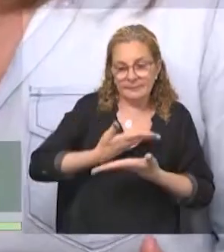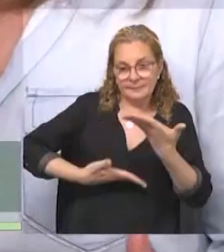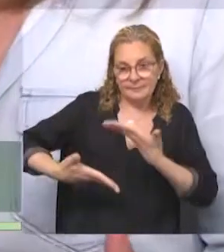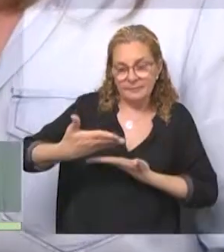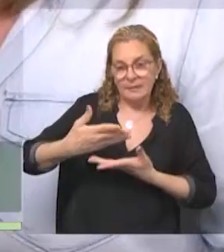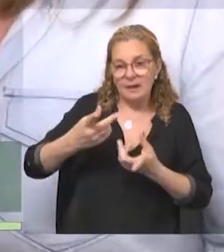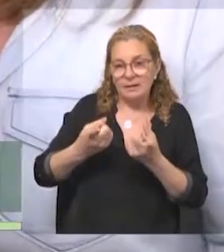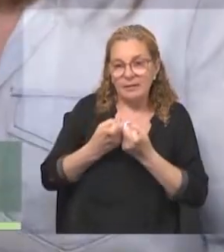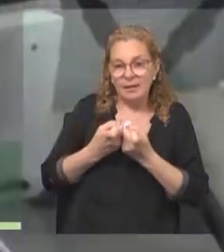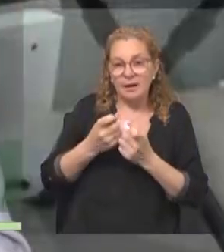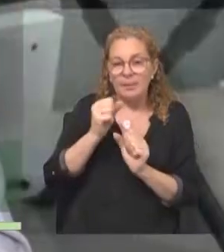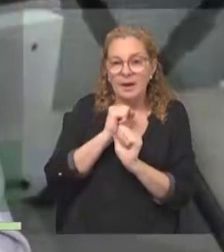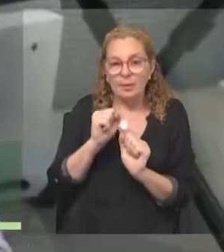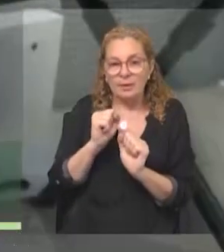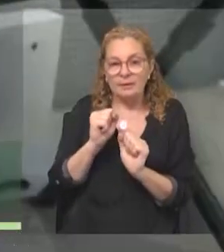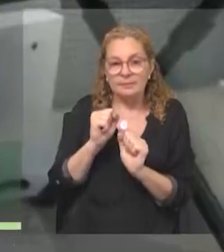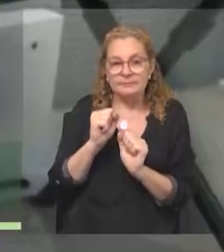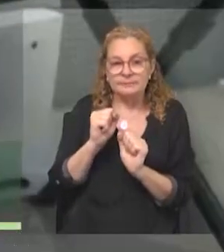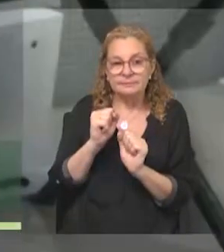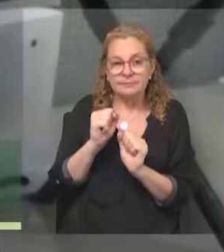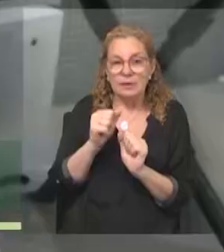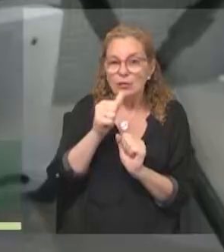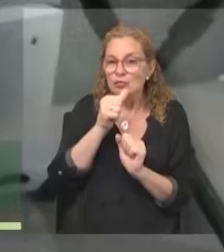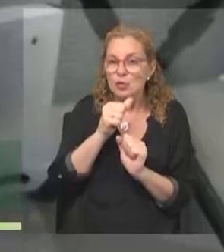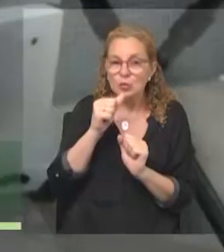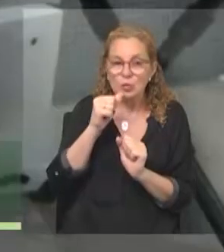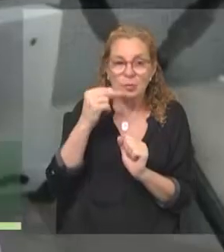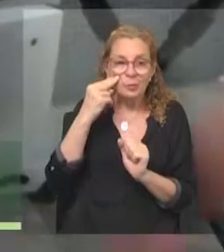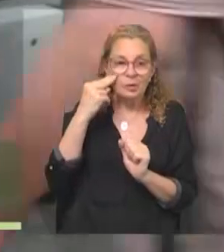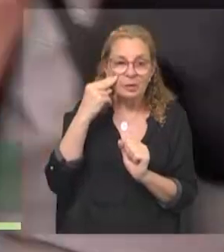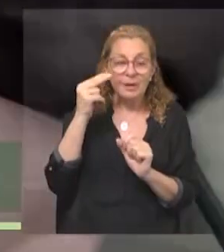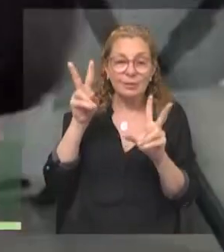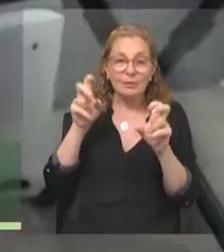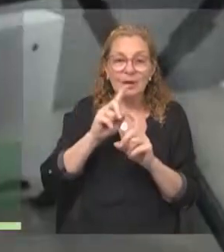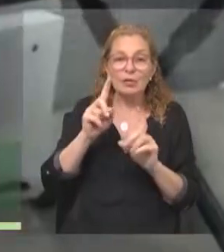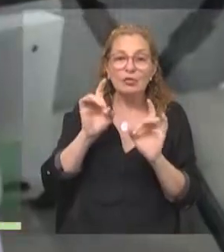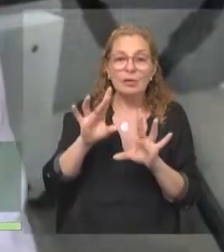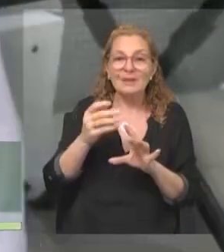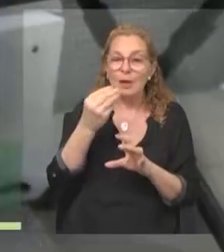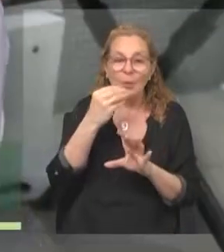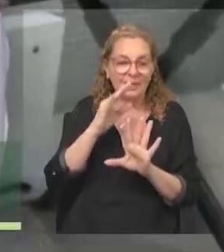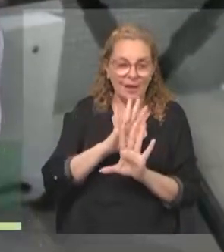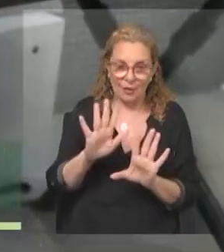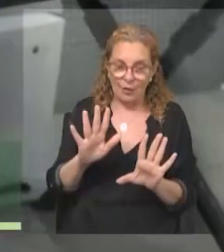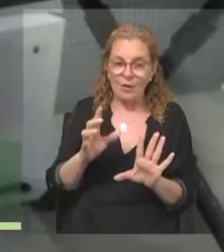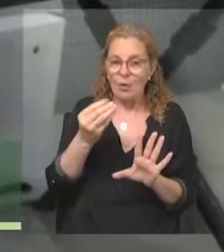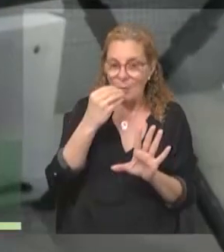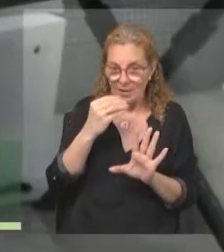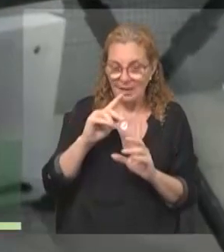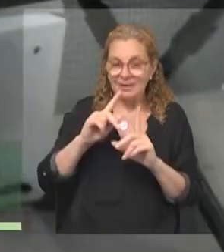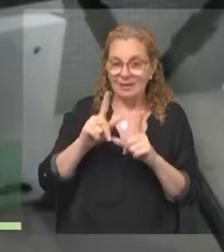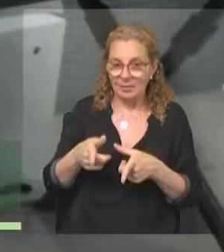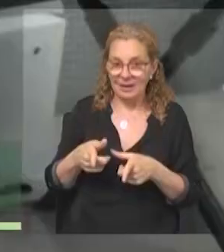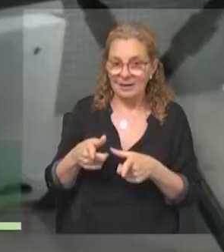necesaria para poder eh solucionar un un tema que no es solamente alimentarse es alimentarse